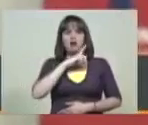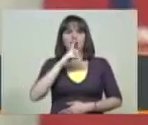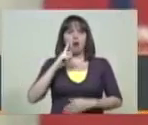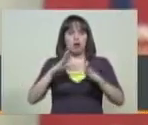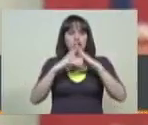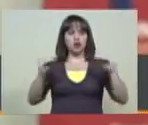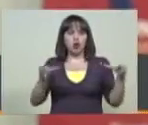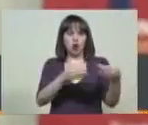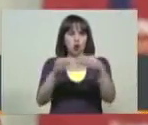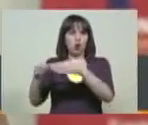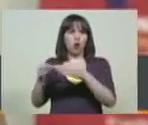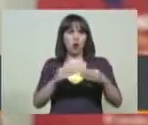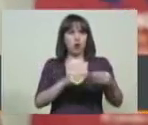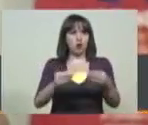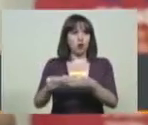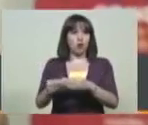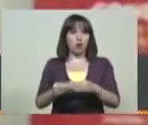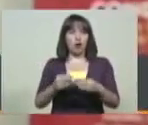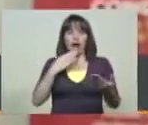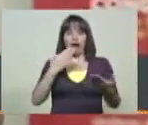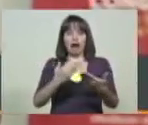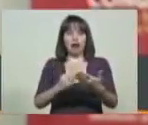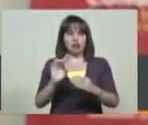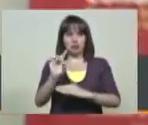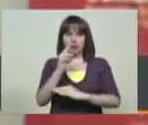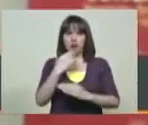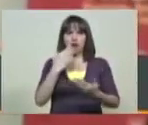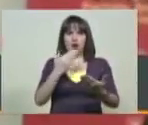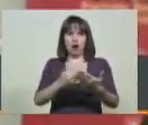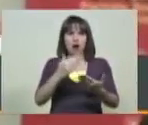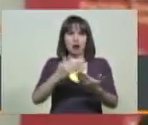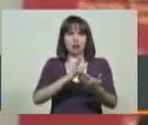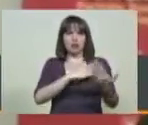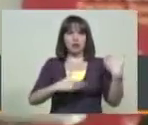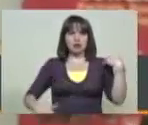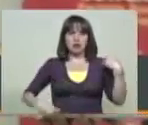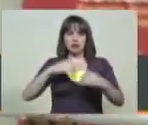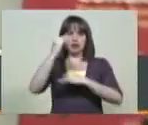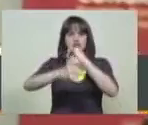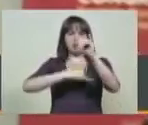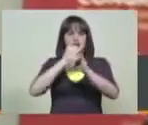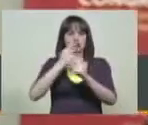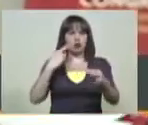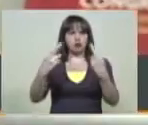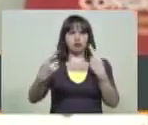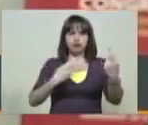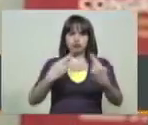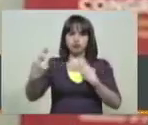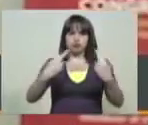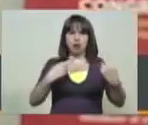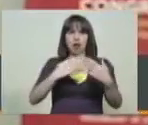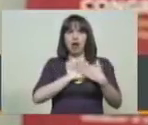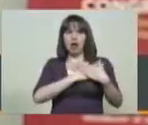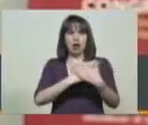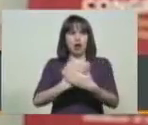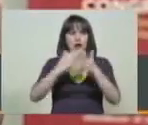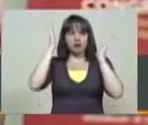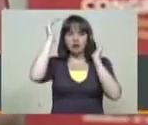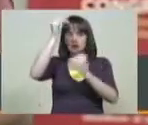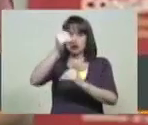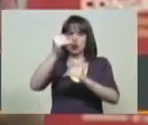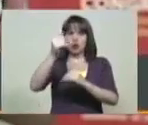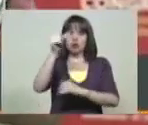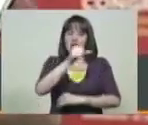encontramos aquí agradecerle al vicepresidencia de relaciones internacionales por todas las atenciones que nos ha estado presentando durante